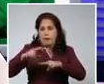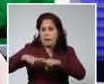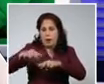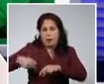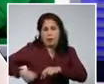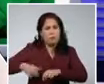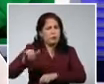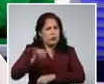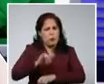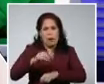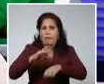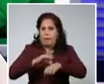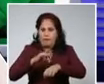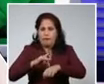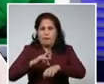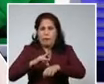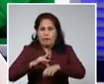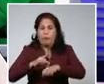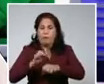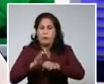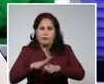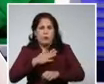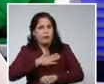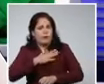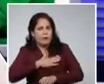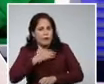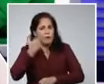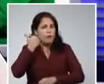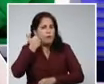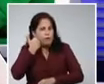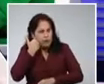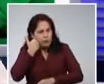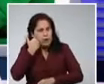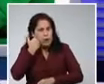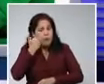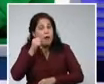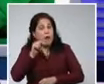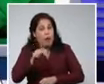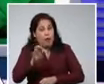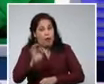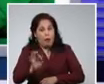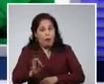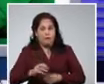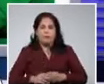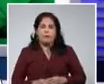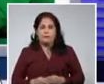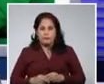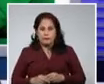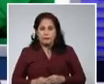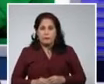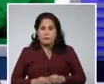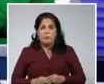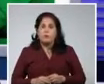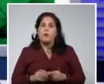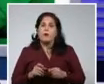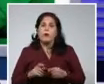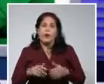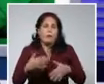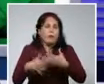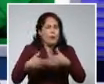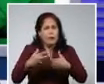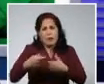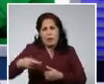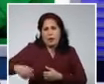que comenzó con tos y fiebre, encontrándose como consecuencia de su insuficiencia renal